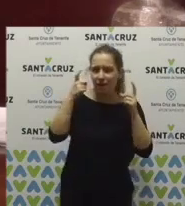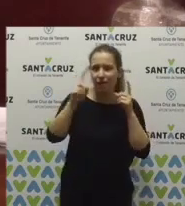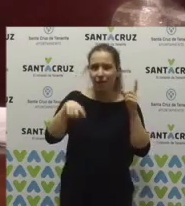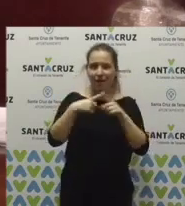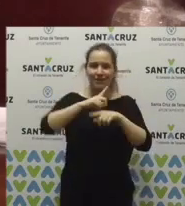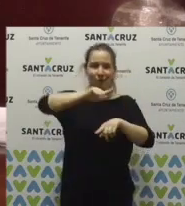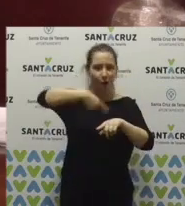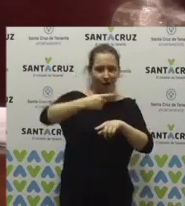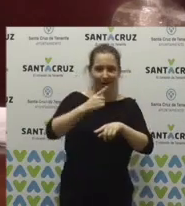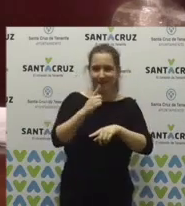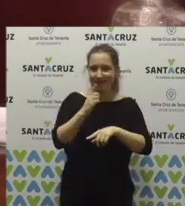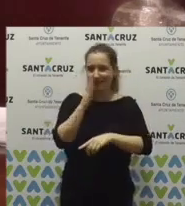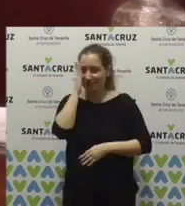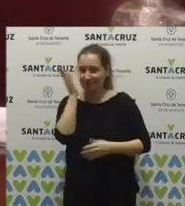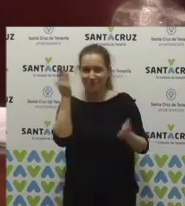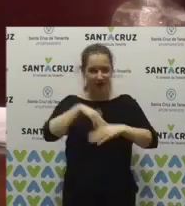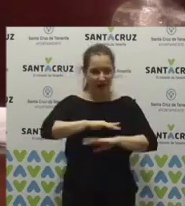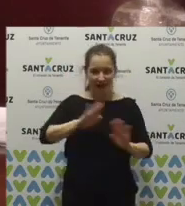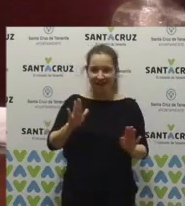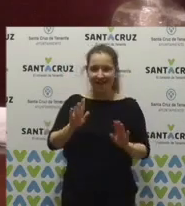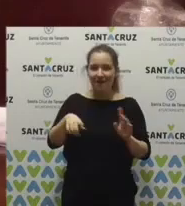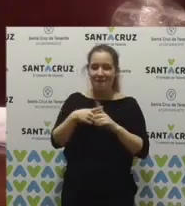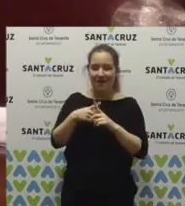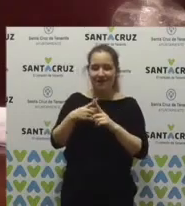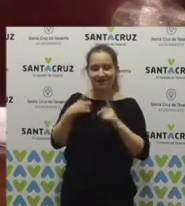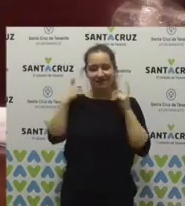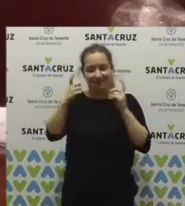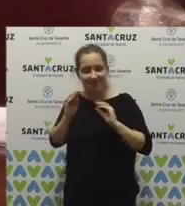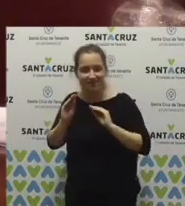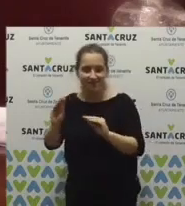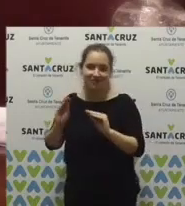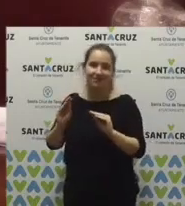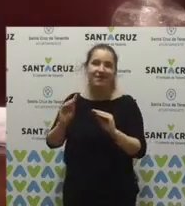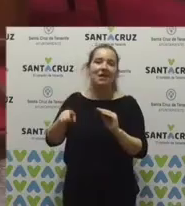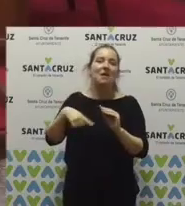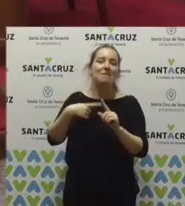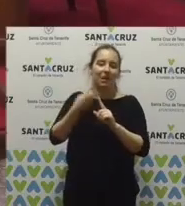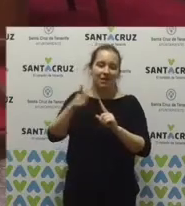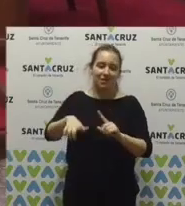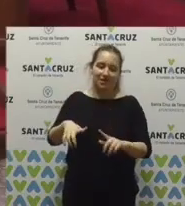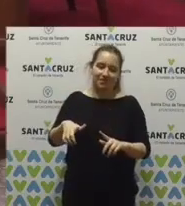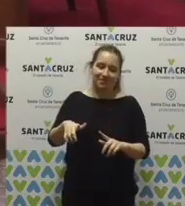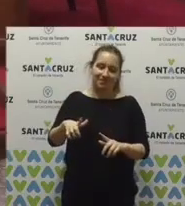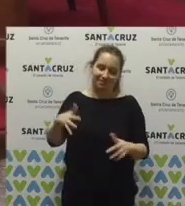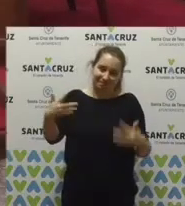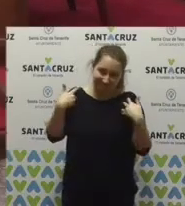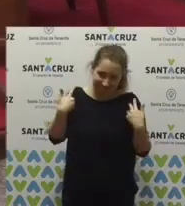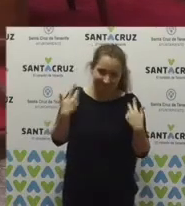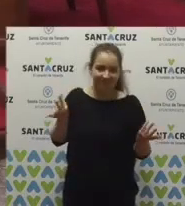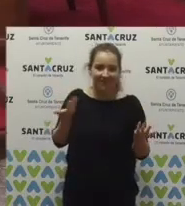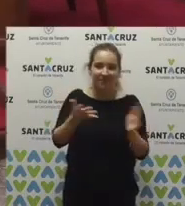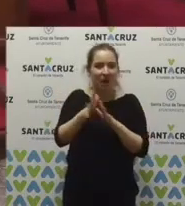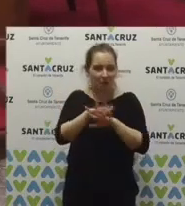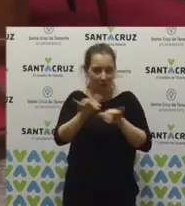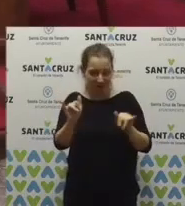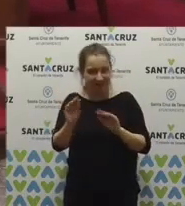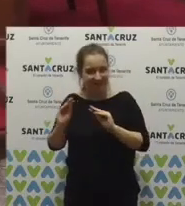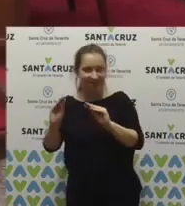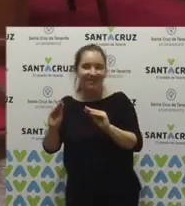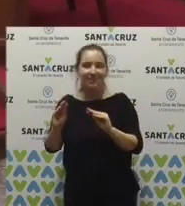sin dormir y por los disgustos intentar compensarlo de esta de esta forma y desearle mucha suerte